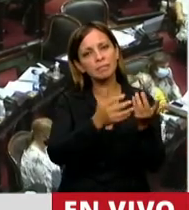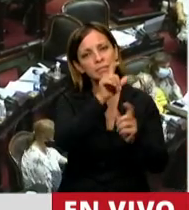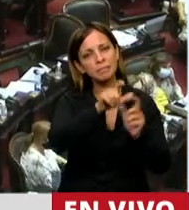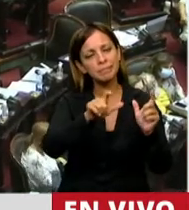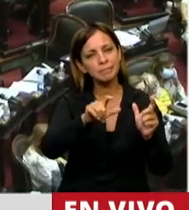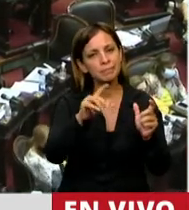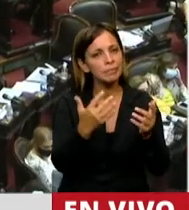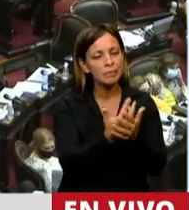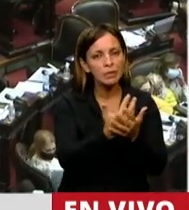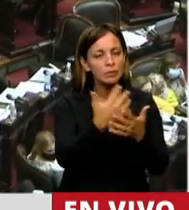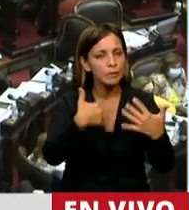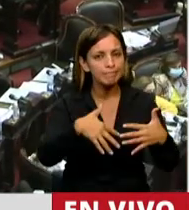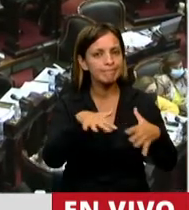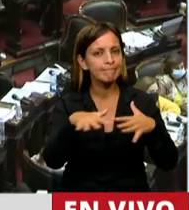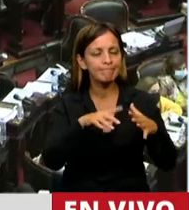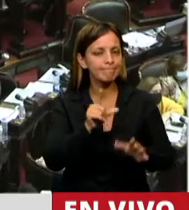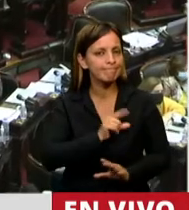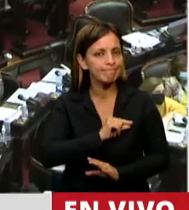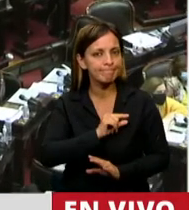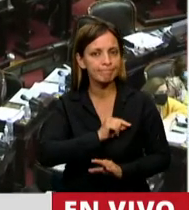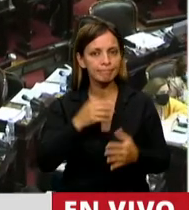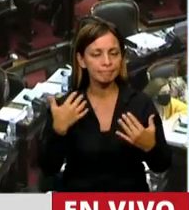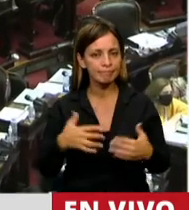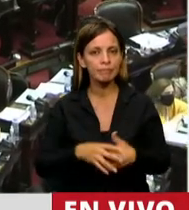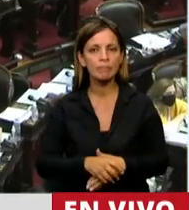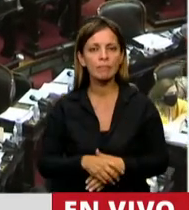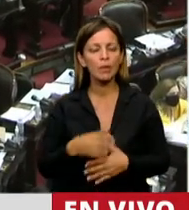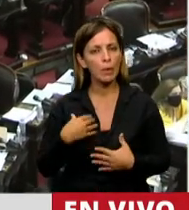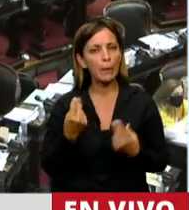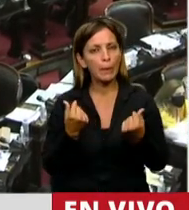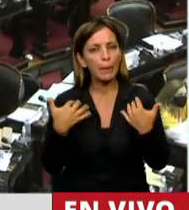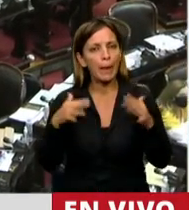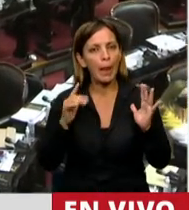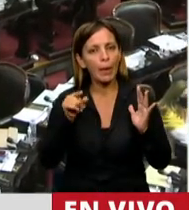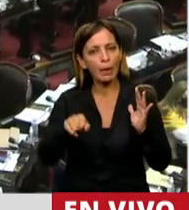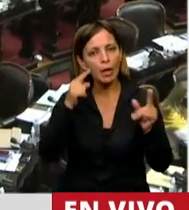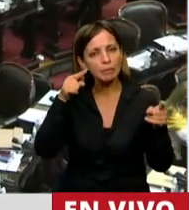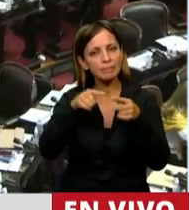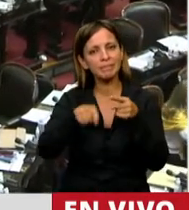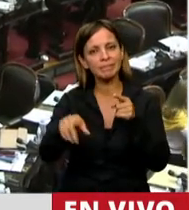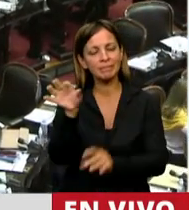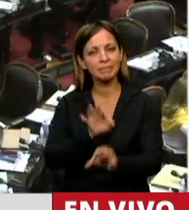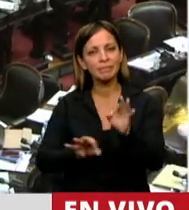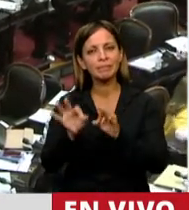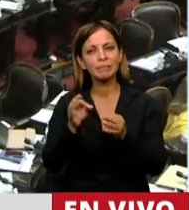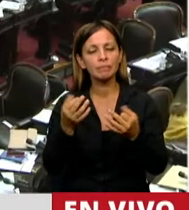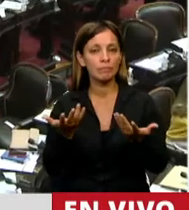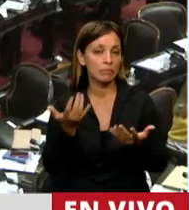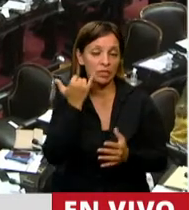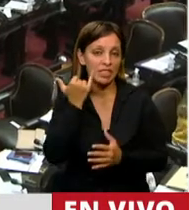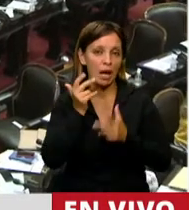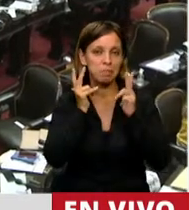hechos tan dolorosos. Valoro el objeto de este proyecto y por eso desde